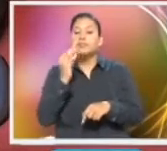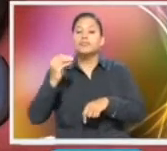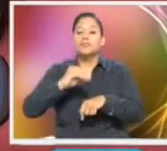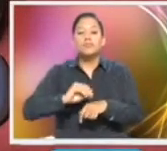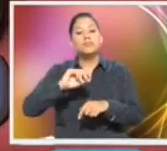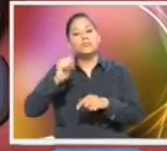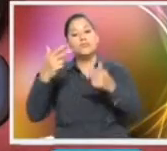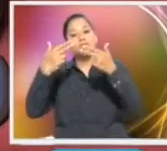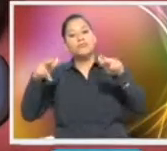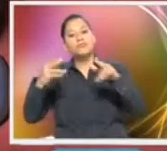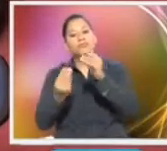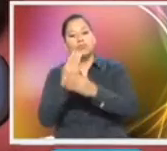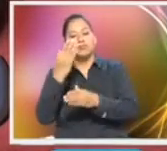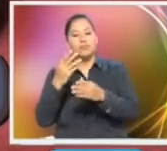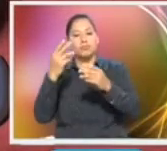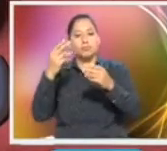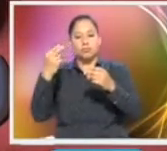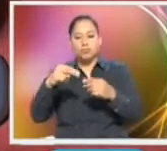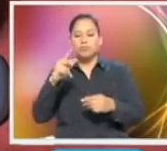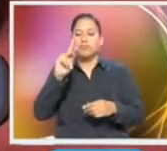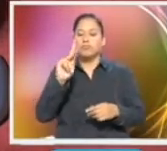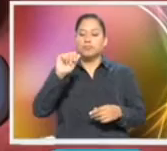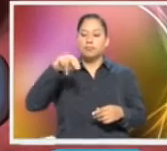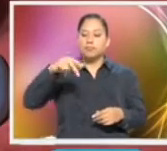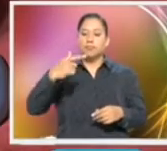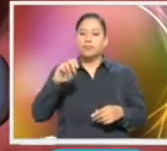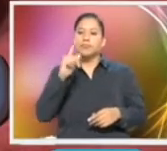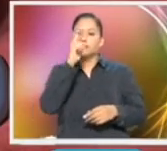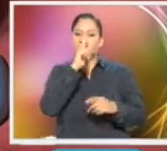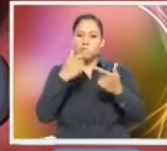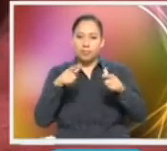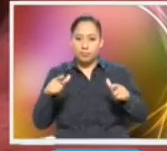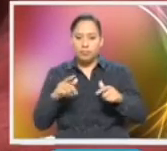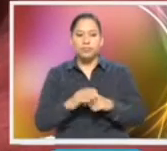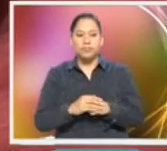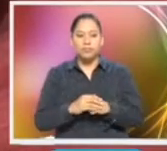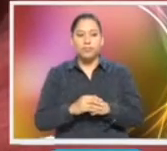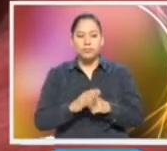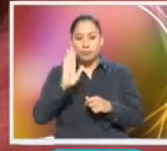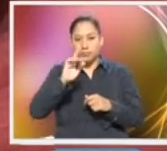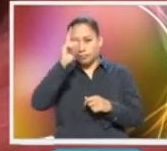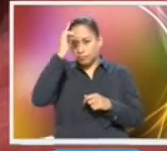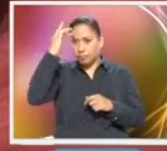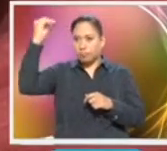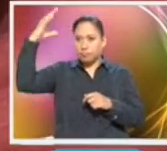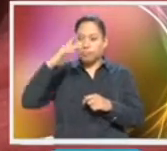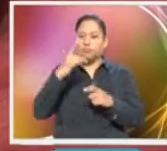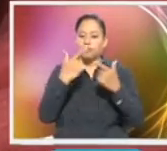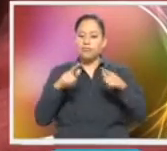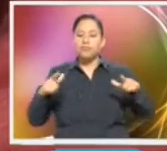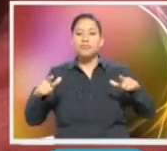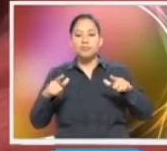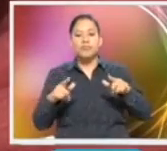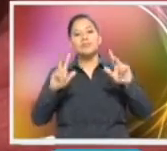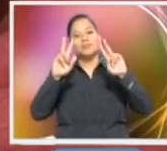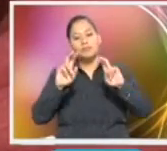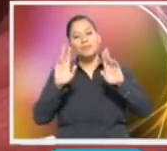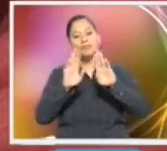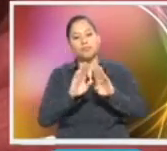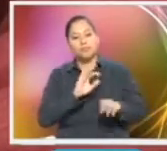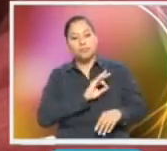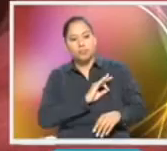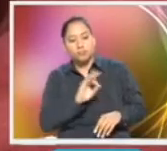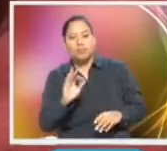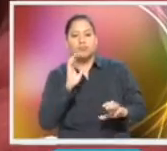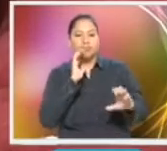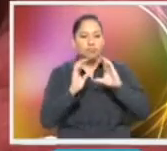himno más moderno que se llama Pange Lingua, Ok. que es el que habla sobre la posibilidad de